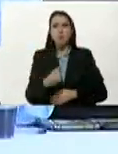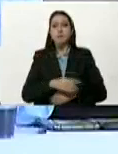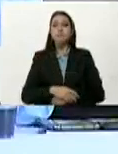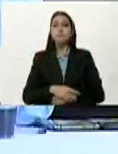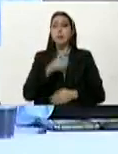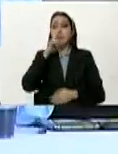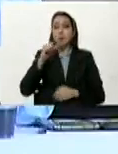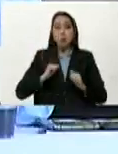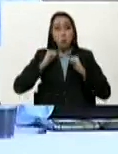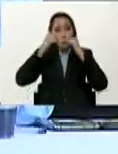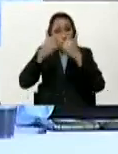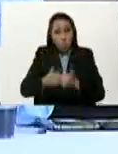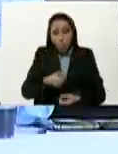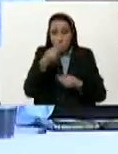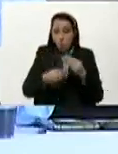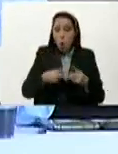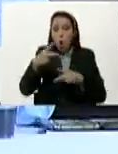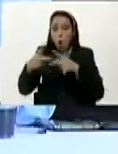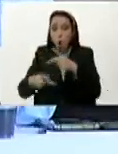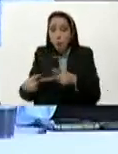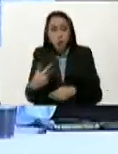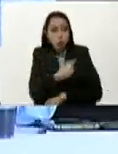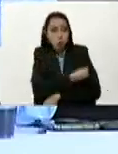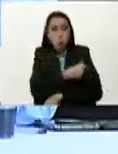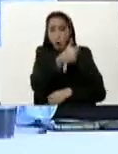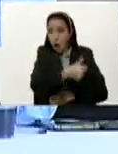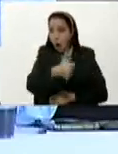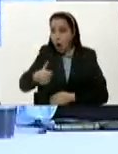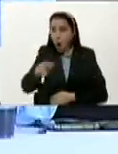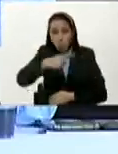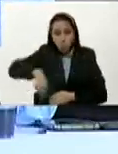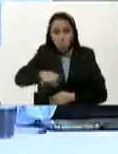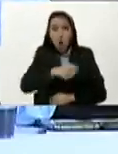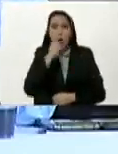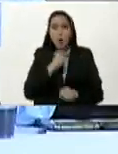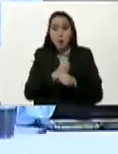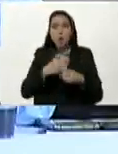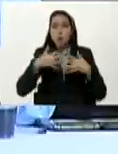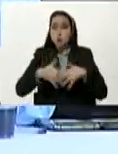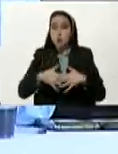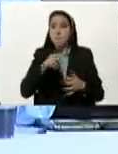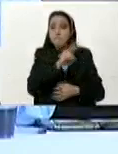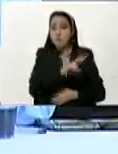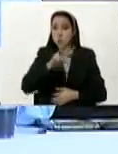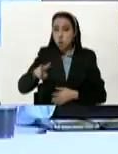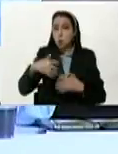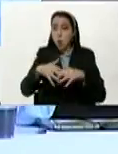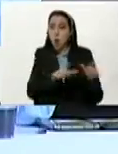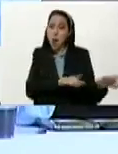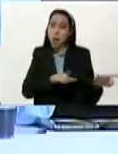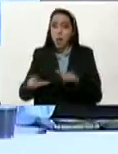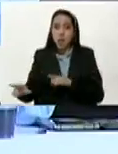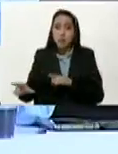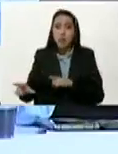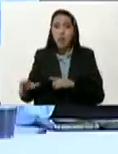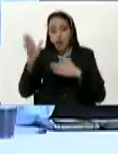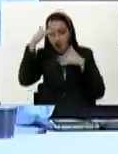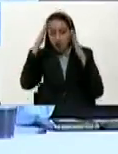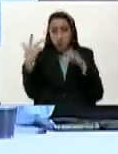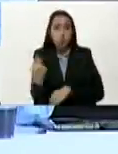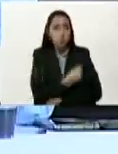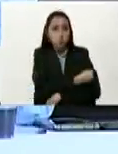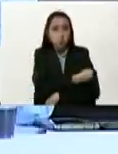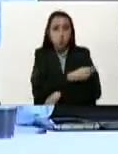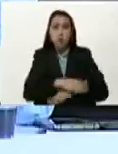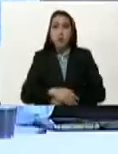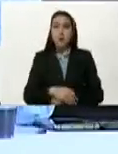para que sepa un proceso de vacunación a los trabajadores de las empresas tenemos 22 empresas ya dónde nos va todos sus trabajadores a la